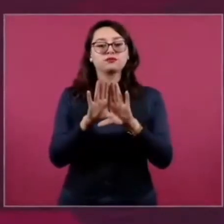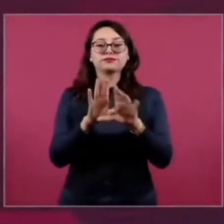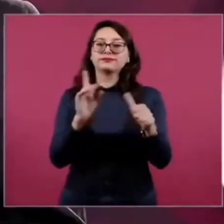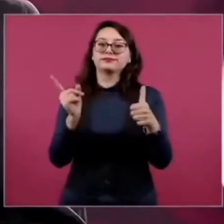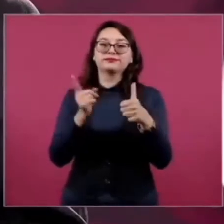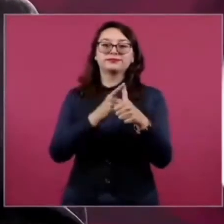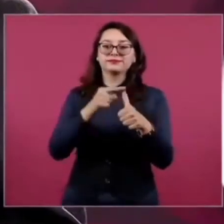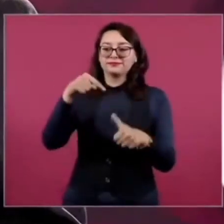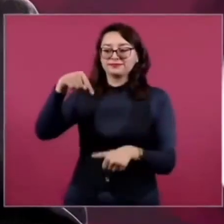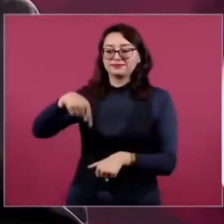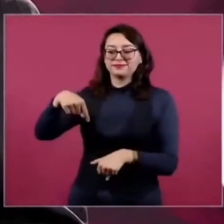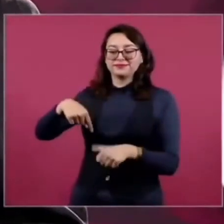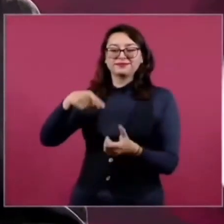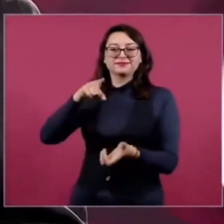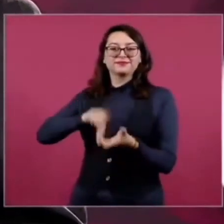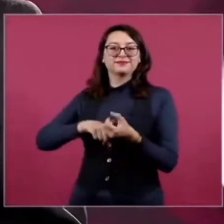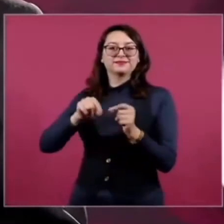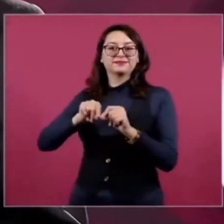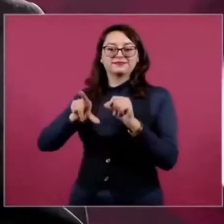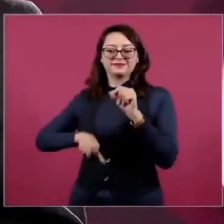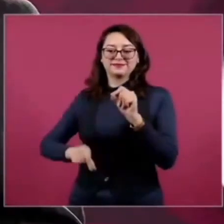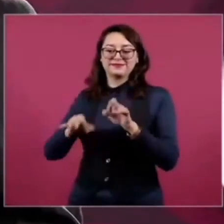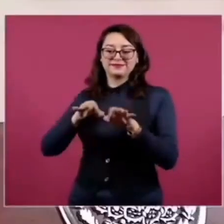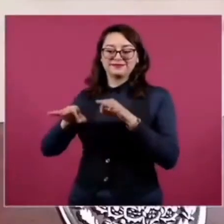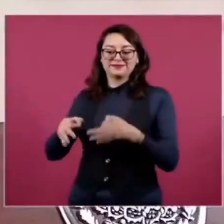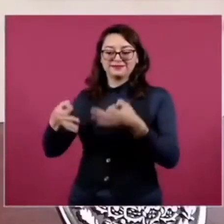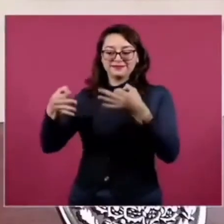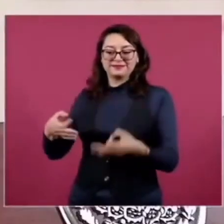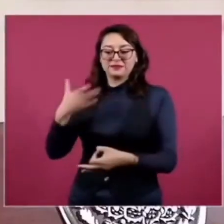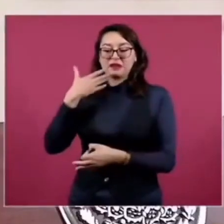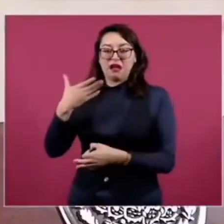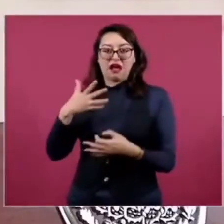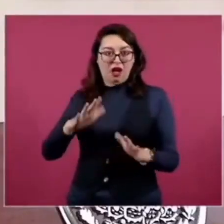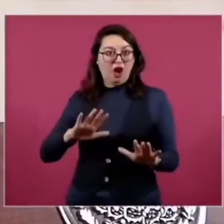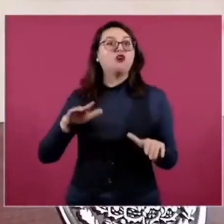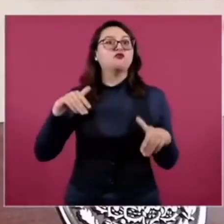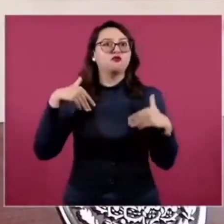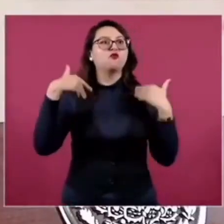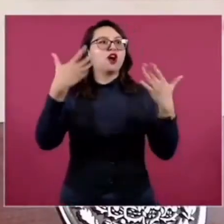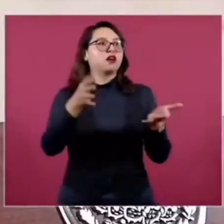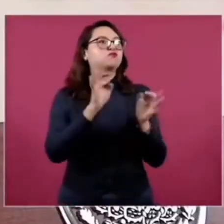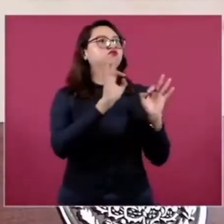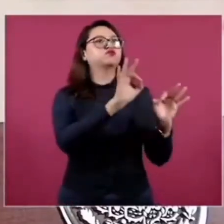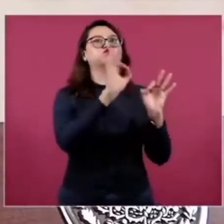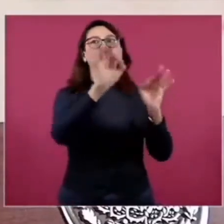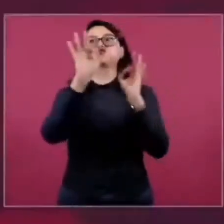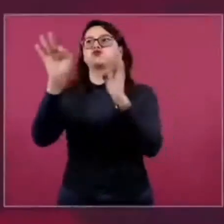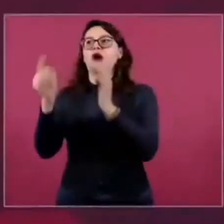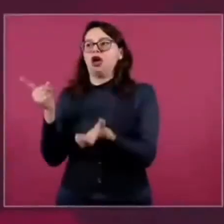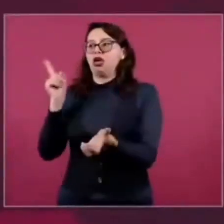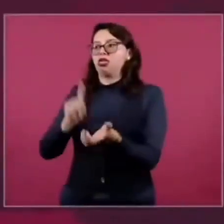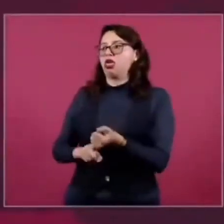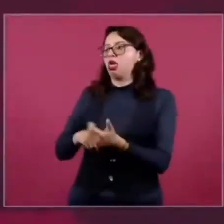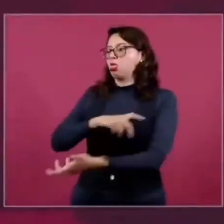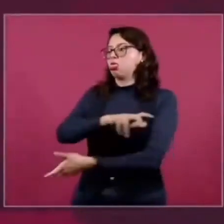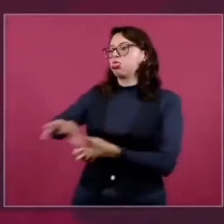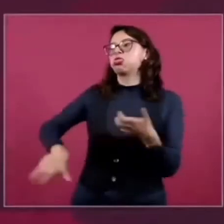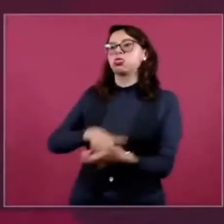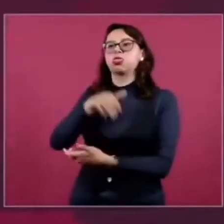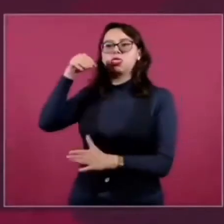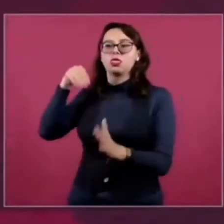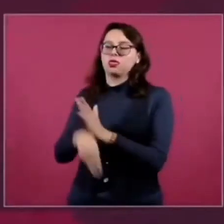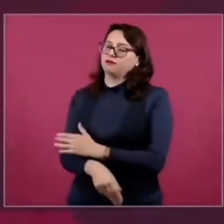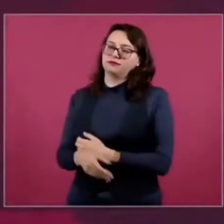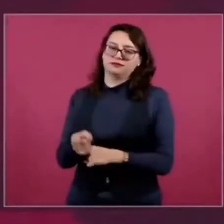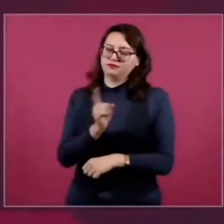Que no podemos ser candil de la calle y oscuridad de la casa. Eso primero. Y lo